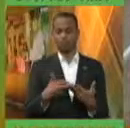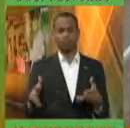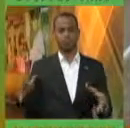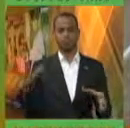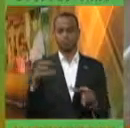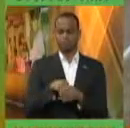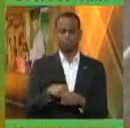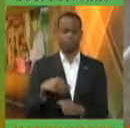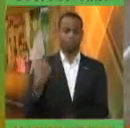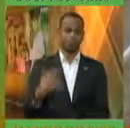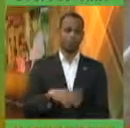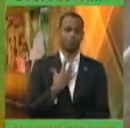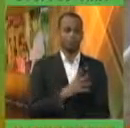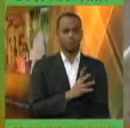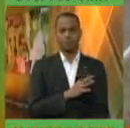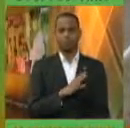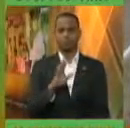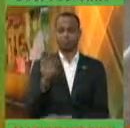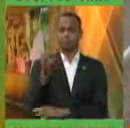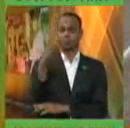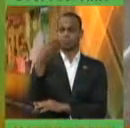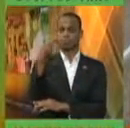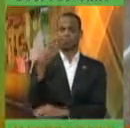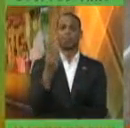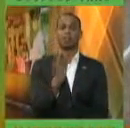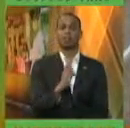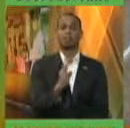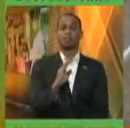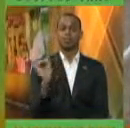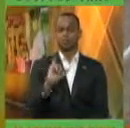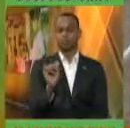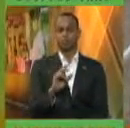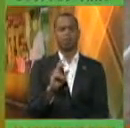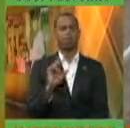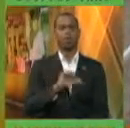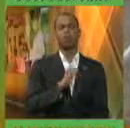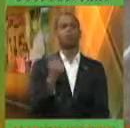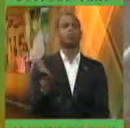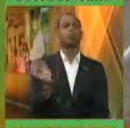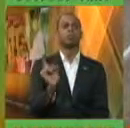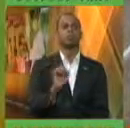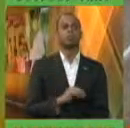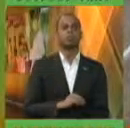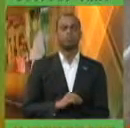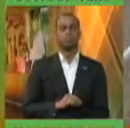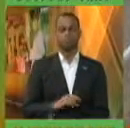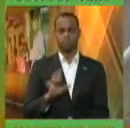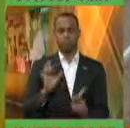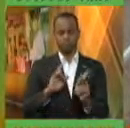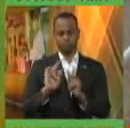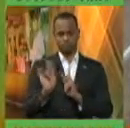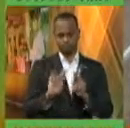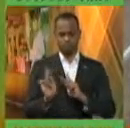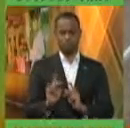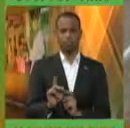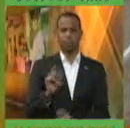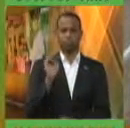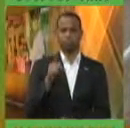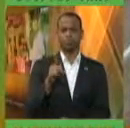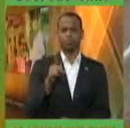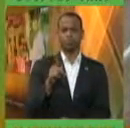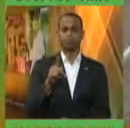playa de bandera azul y además de playa dorada bien tenemos en puerto plata de puerto plata esta